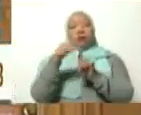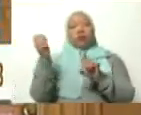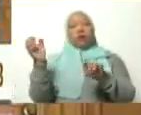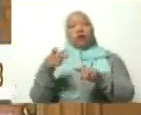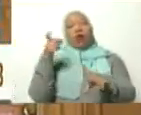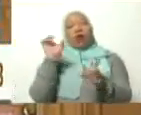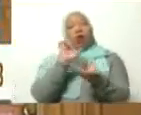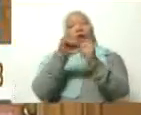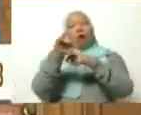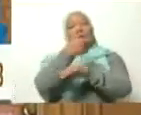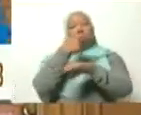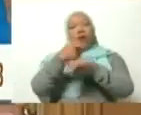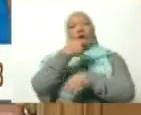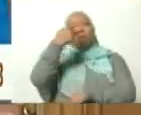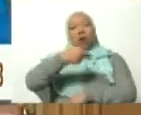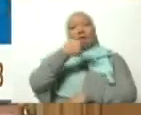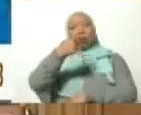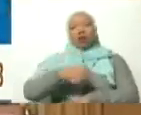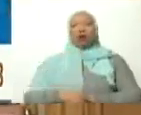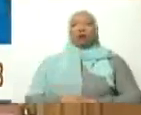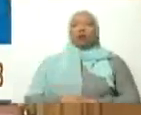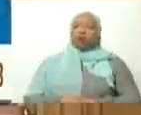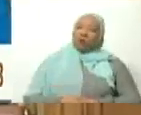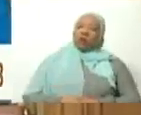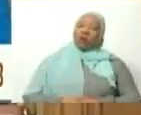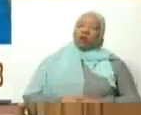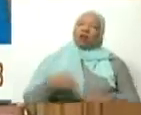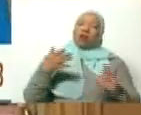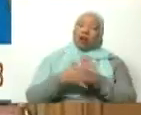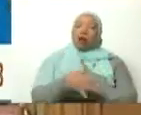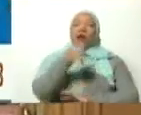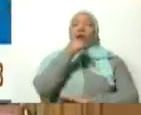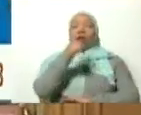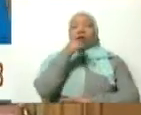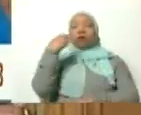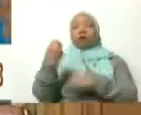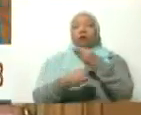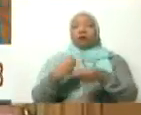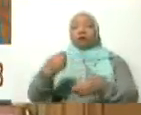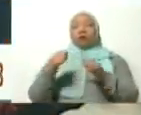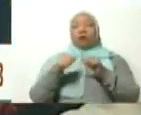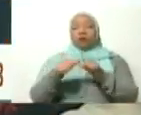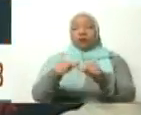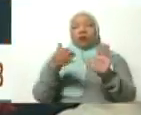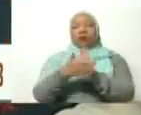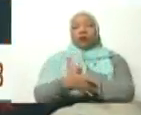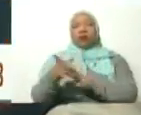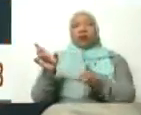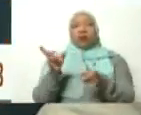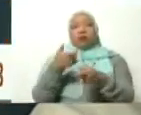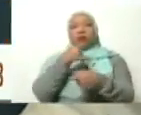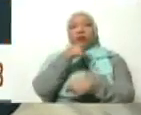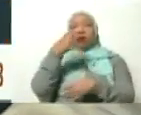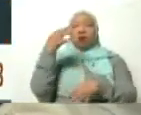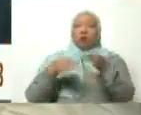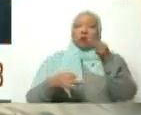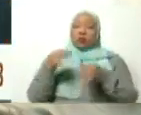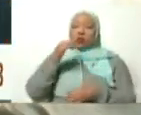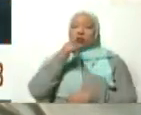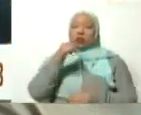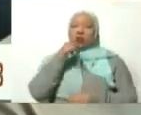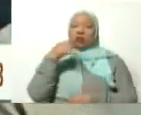geopolítica que está llevando a un reacomodamiento geopolítico justamente